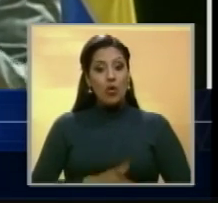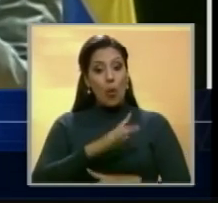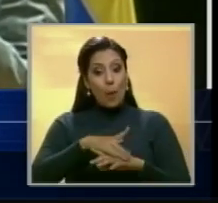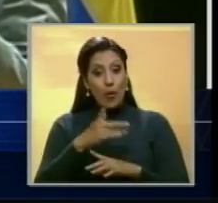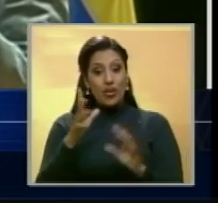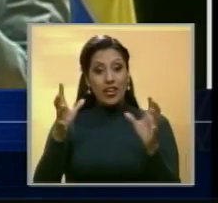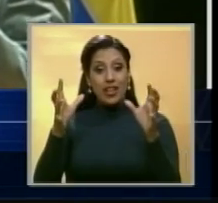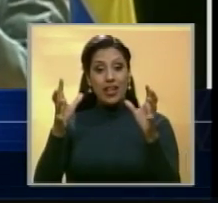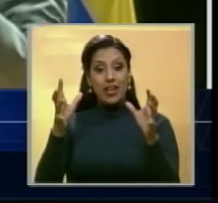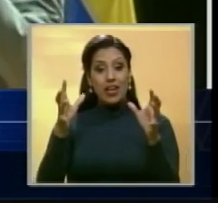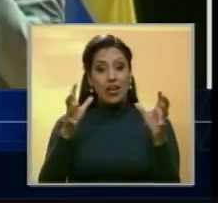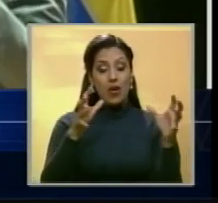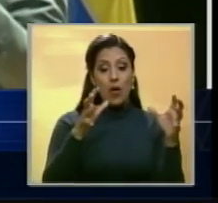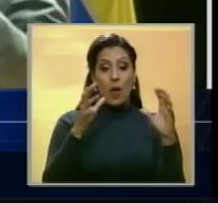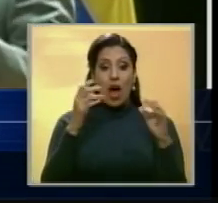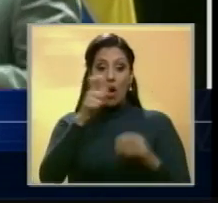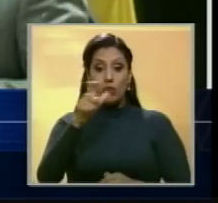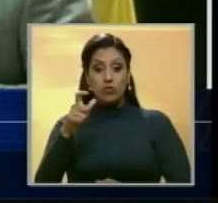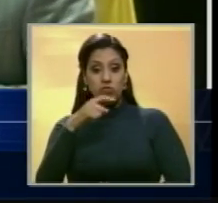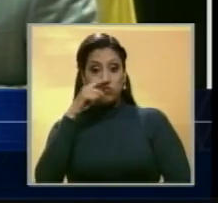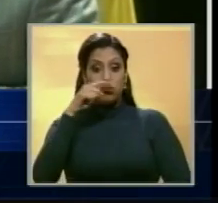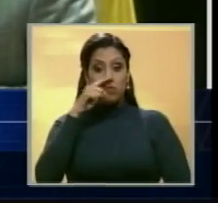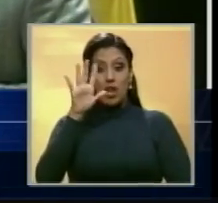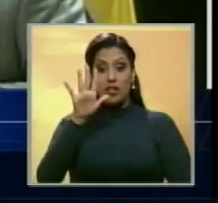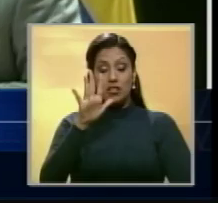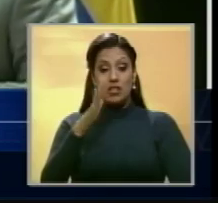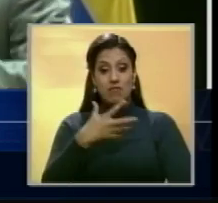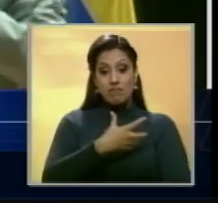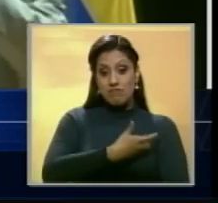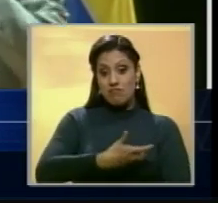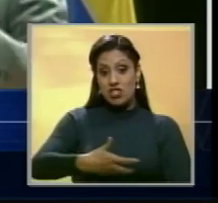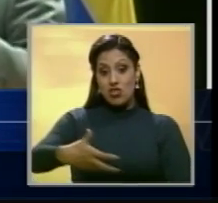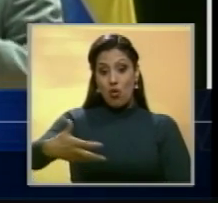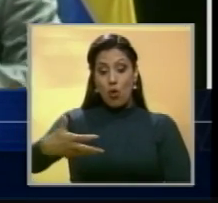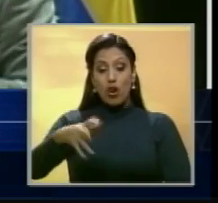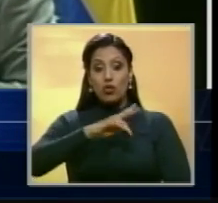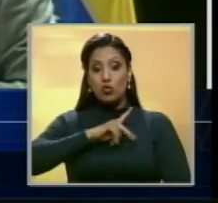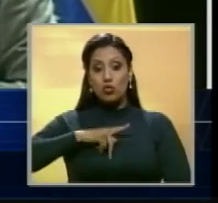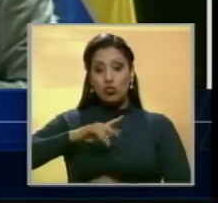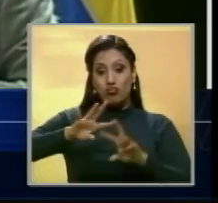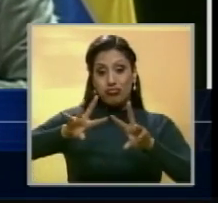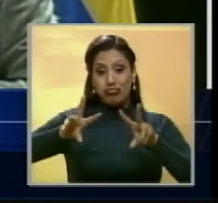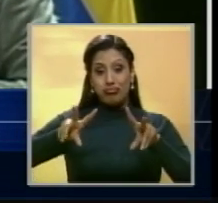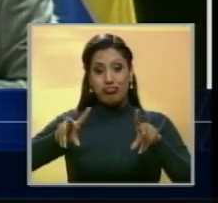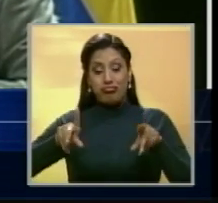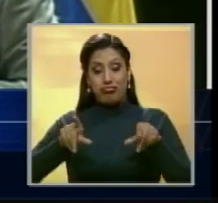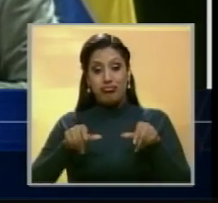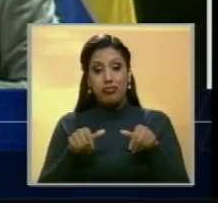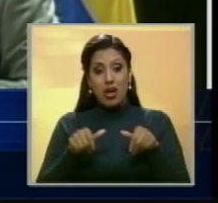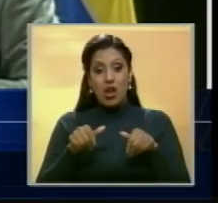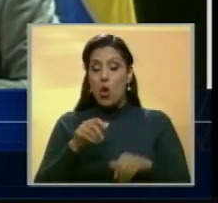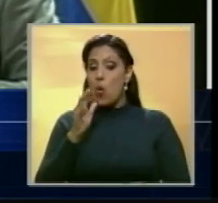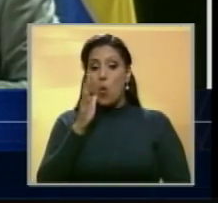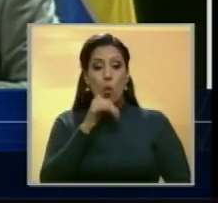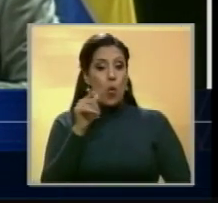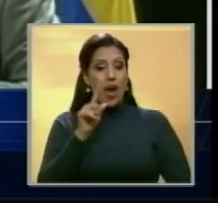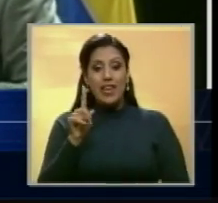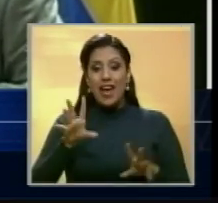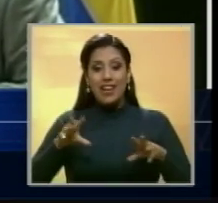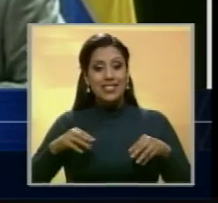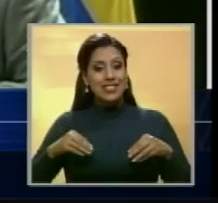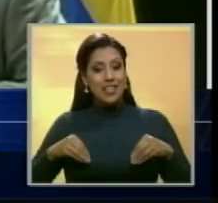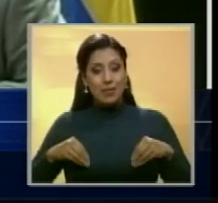porque los factores privilegiados históricamente con nuestra riqueza no